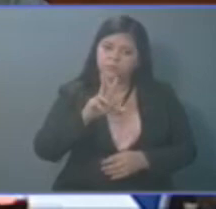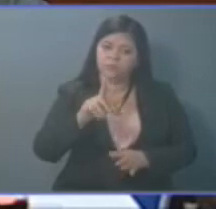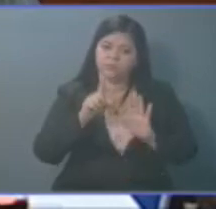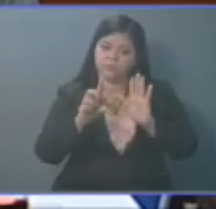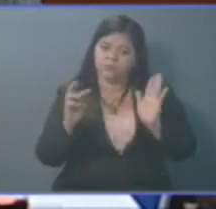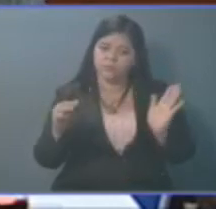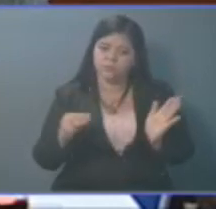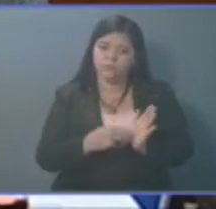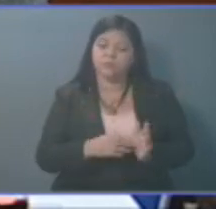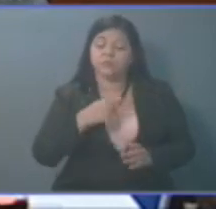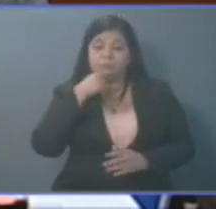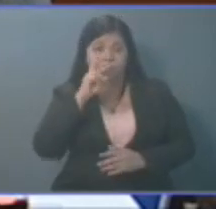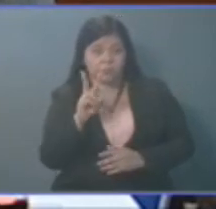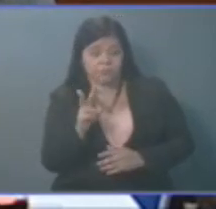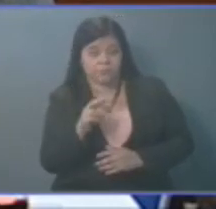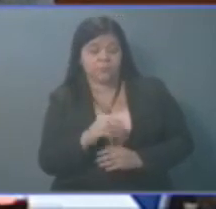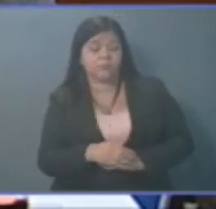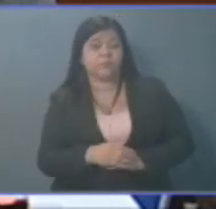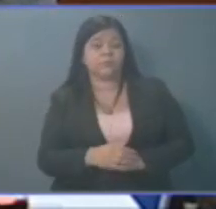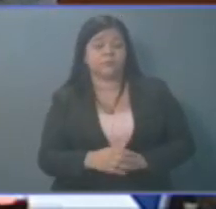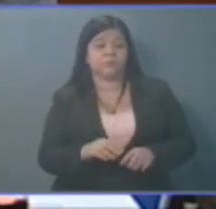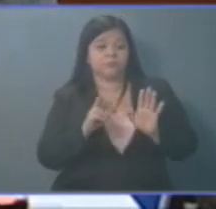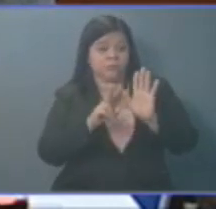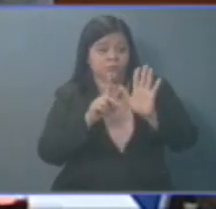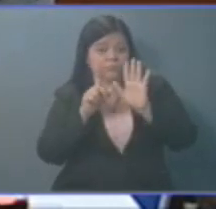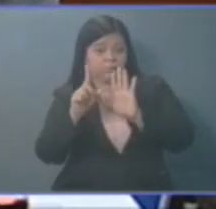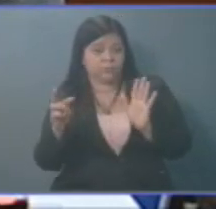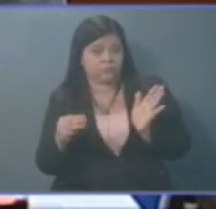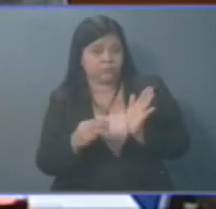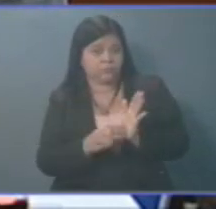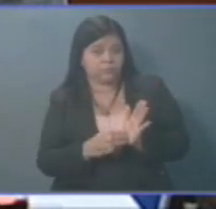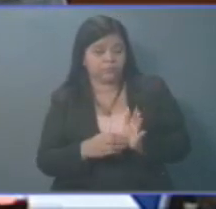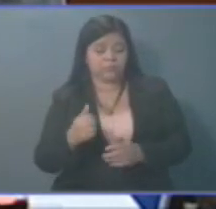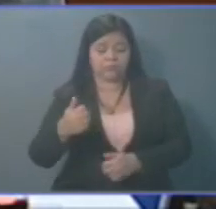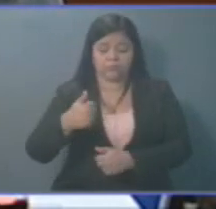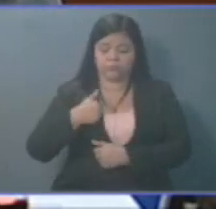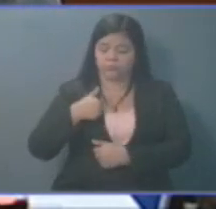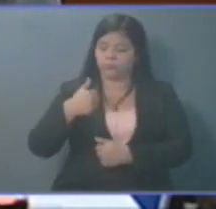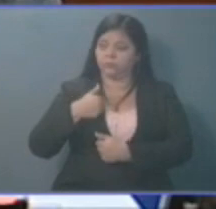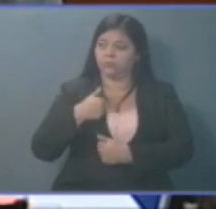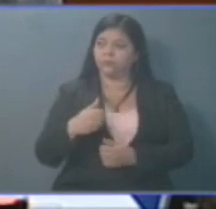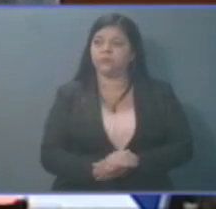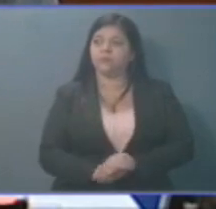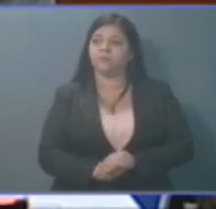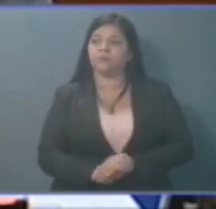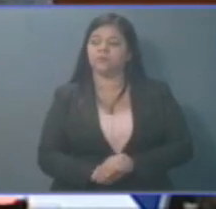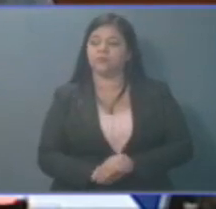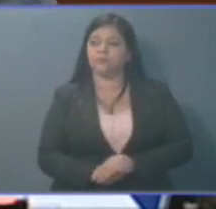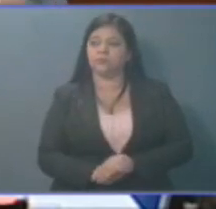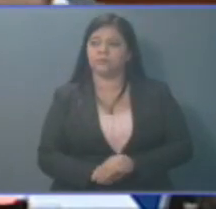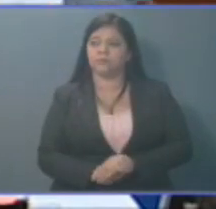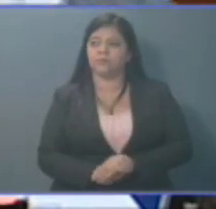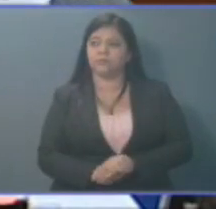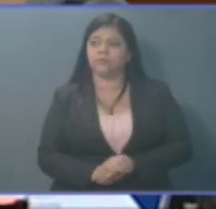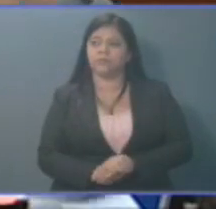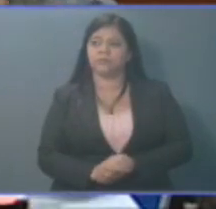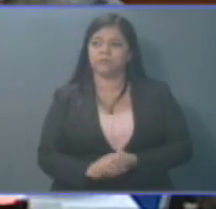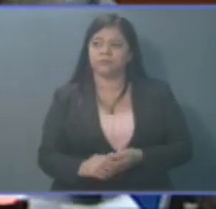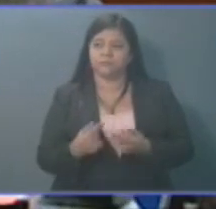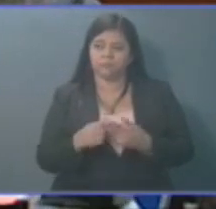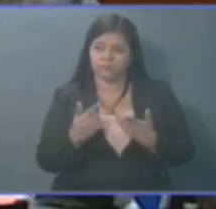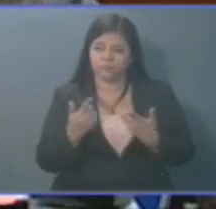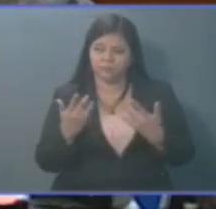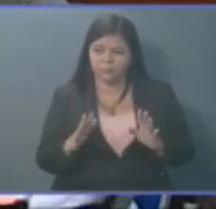del FMLN y 76 mil de las Fuerzas Armadas. Ahí hay